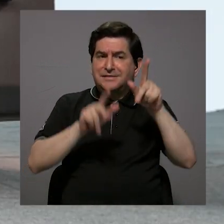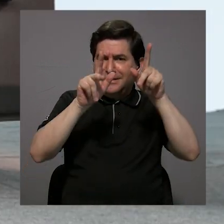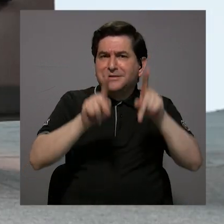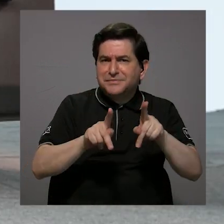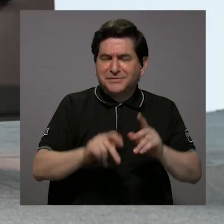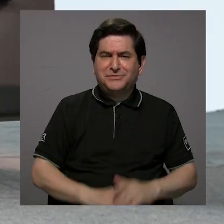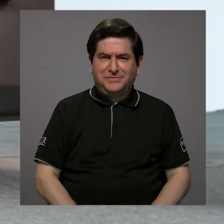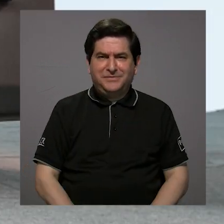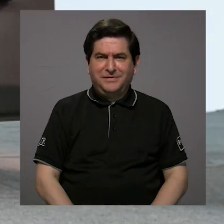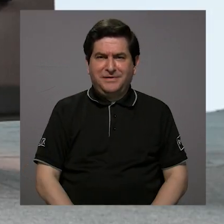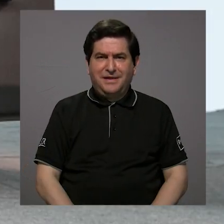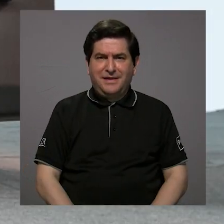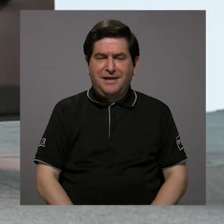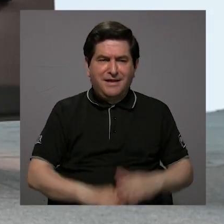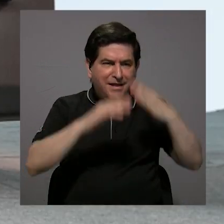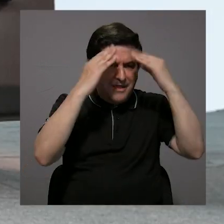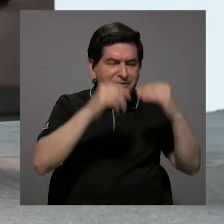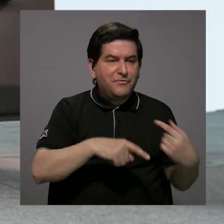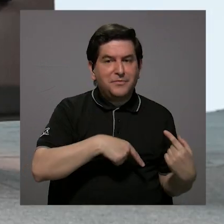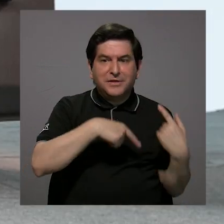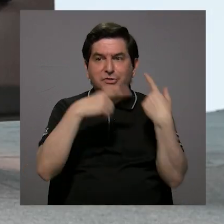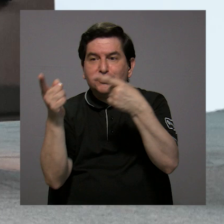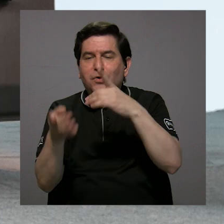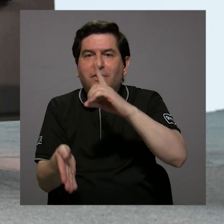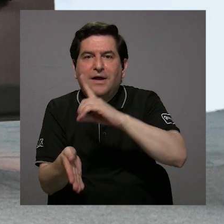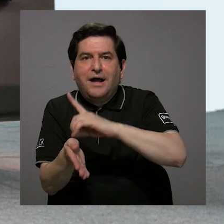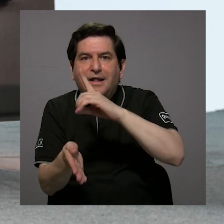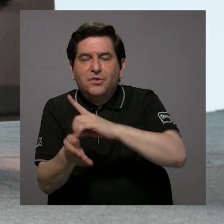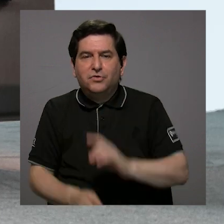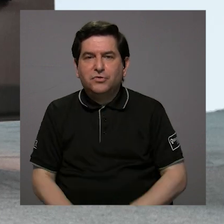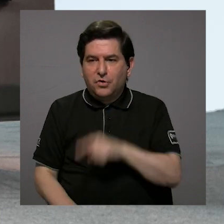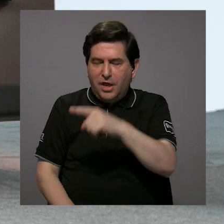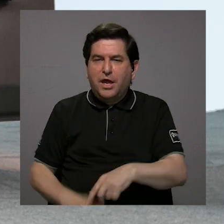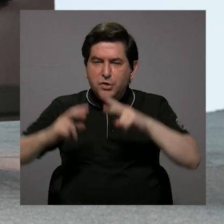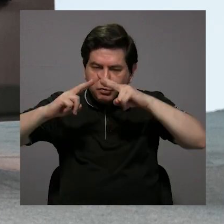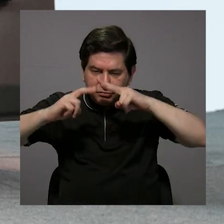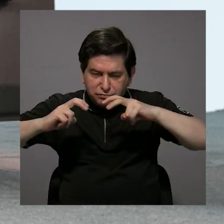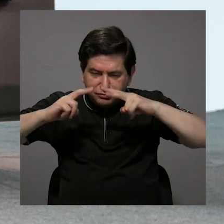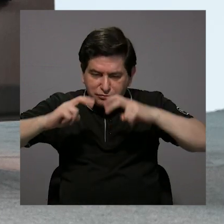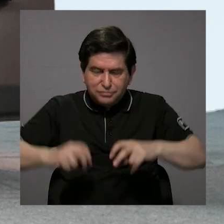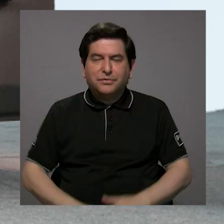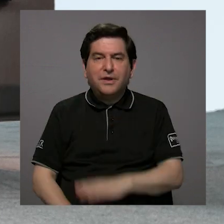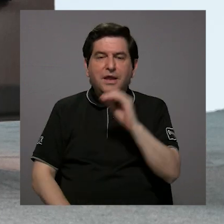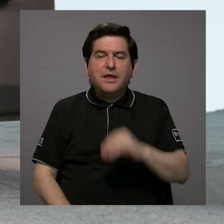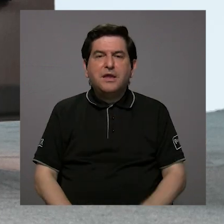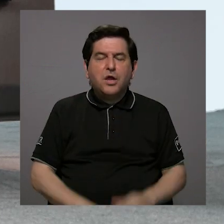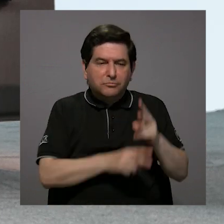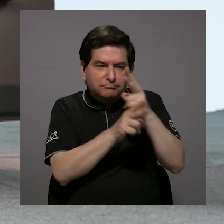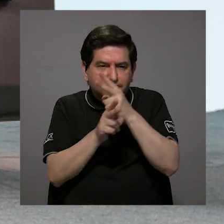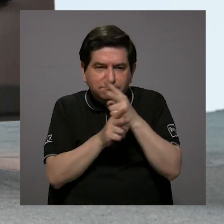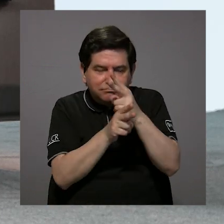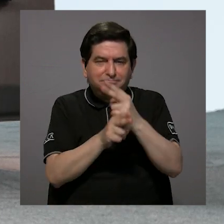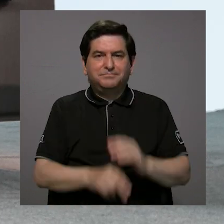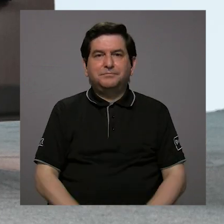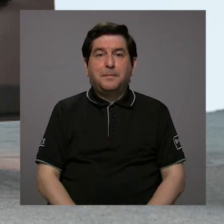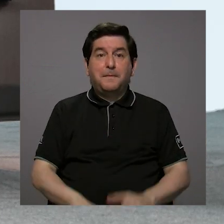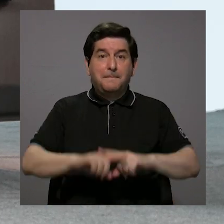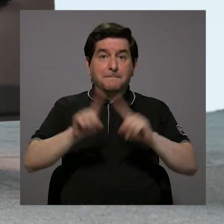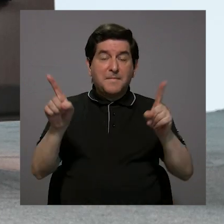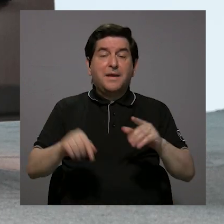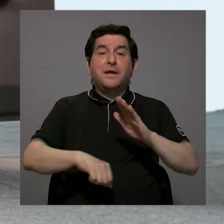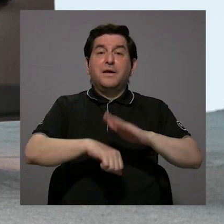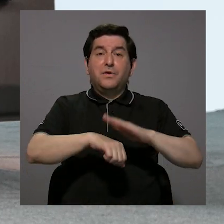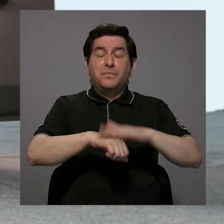las personas es que este dato se lo llevan a su médico, que les da la interpretación y que le da seguimiento, pero entonces